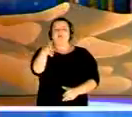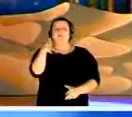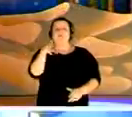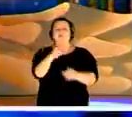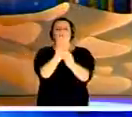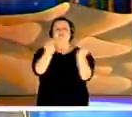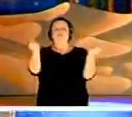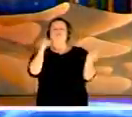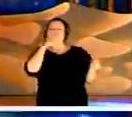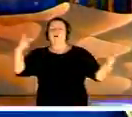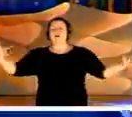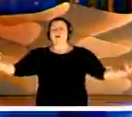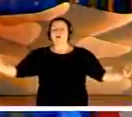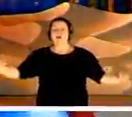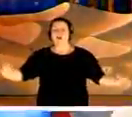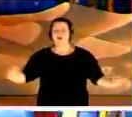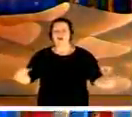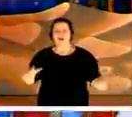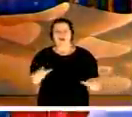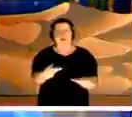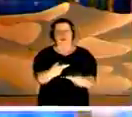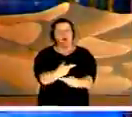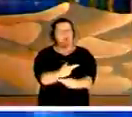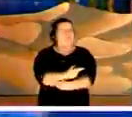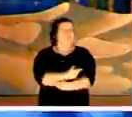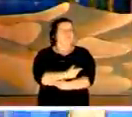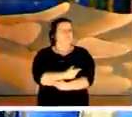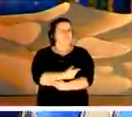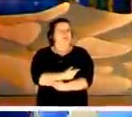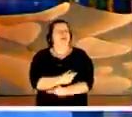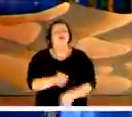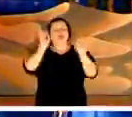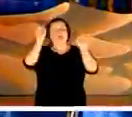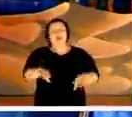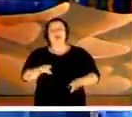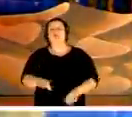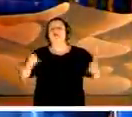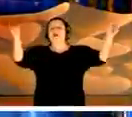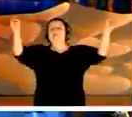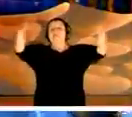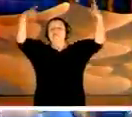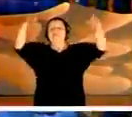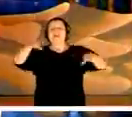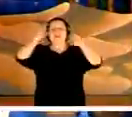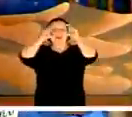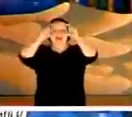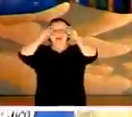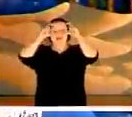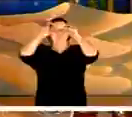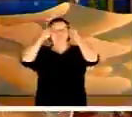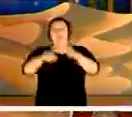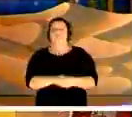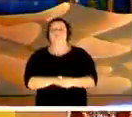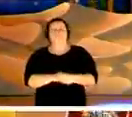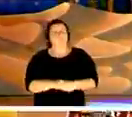De unos recortes como la magia de Harry Potter, y encima los ayuntamientos viviendo de las